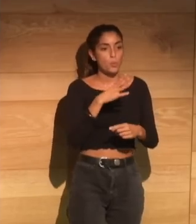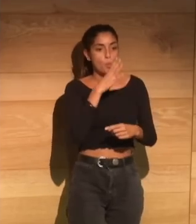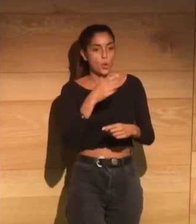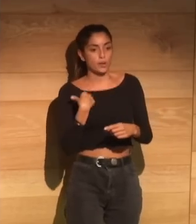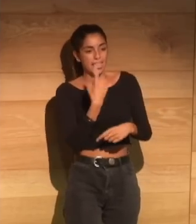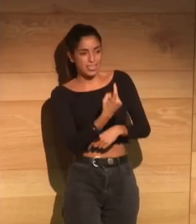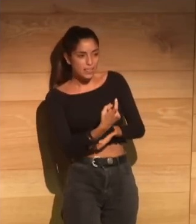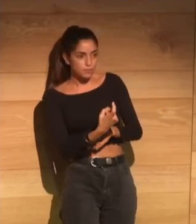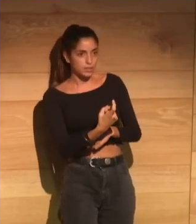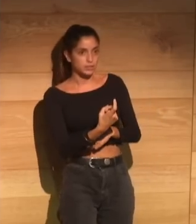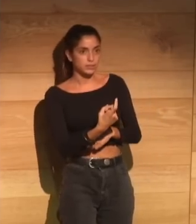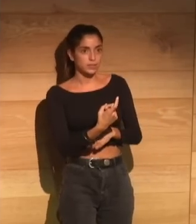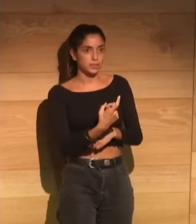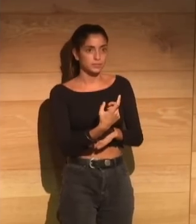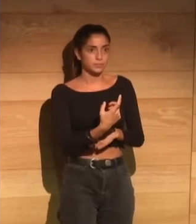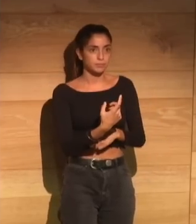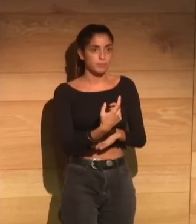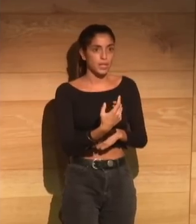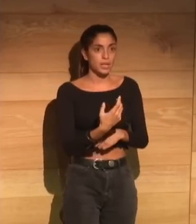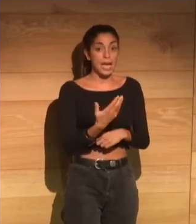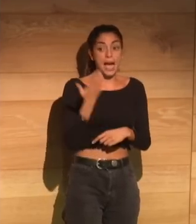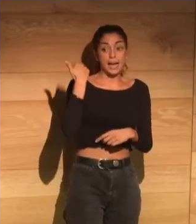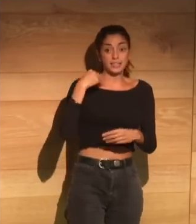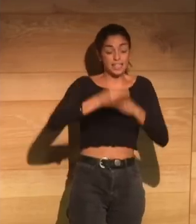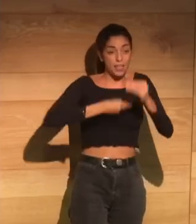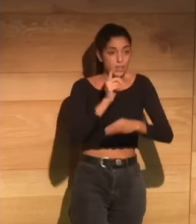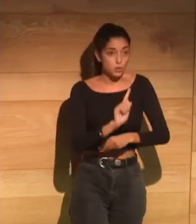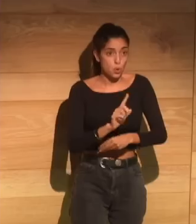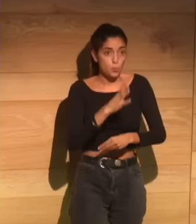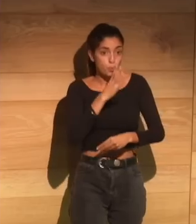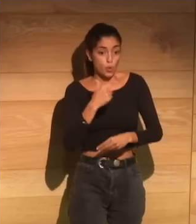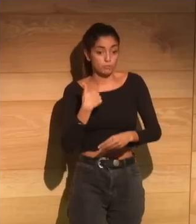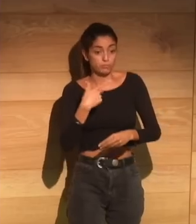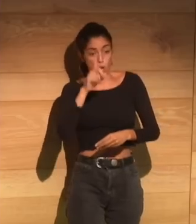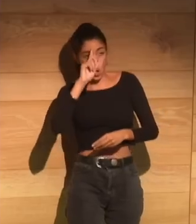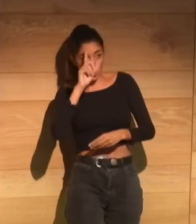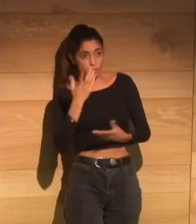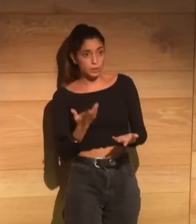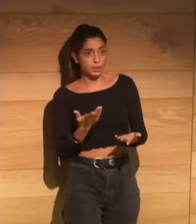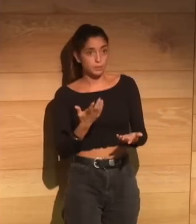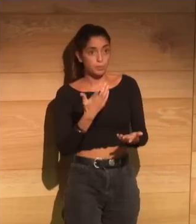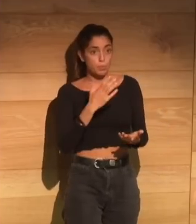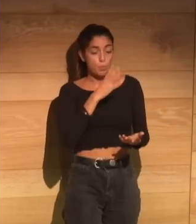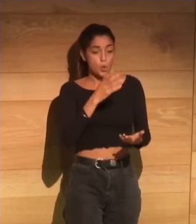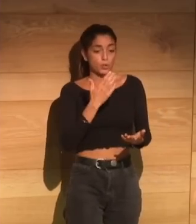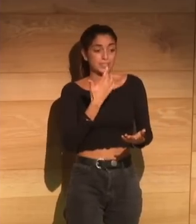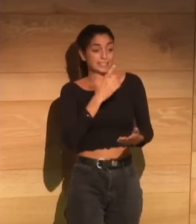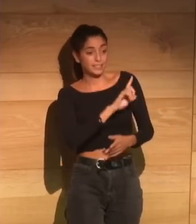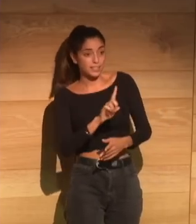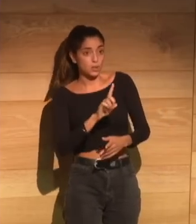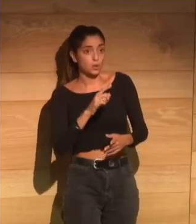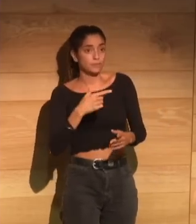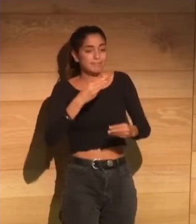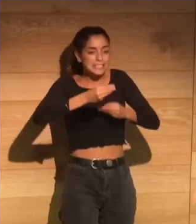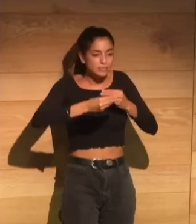intentando hacer eso. La razón por la que no se hacía siglos antes no es porque no supieran, porque si no habríamos visto un montón de intentos de perspectiva como los tienen los